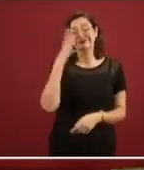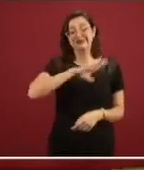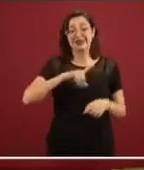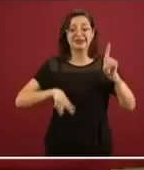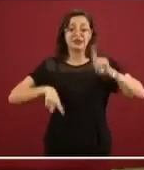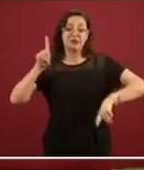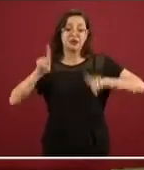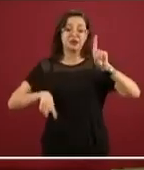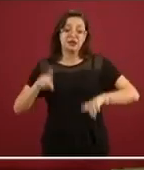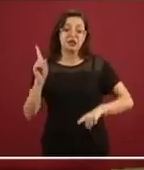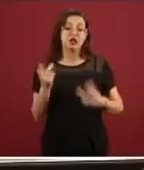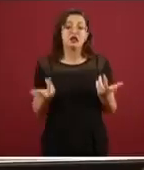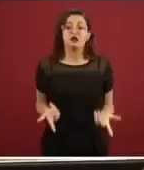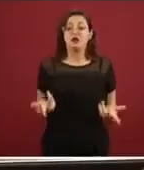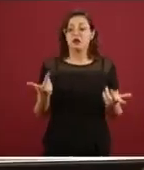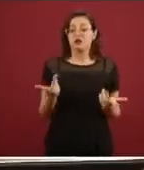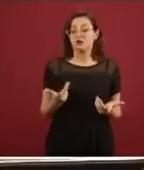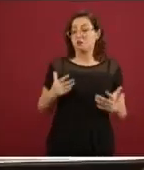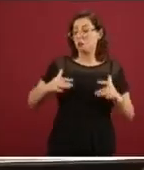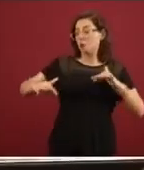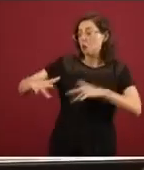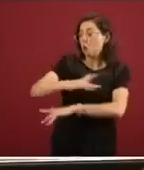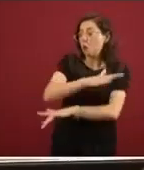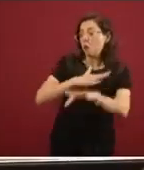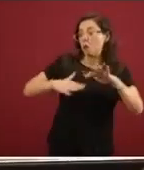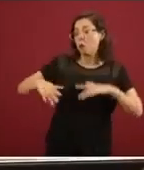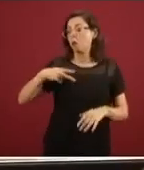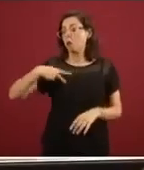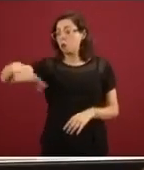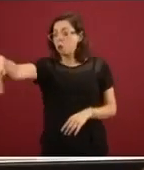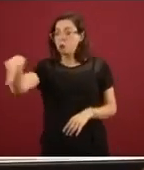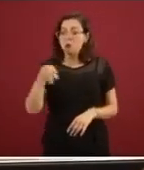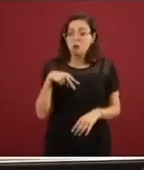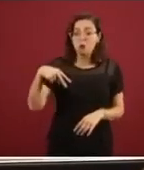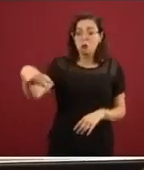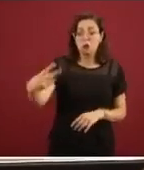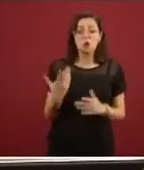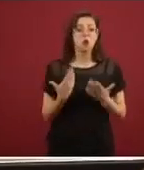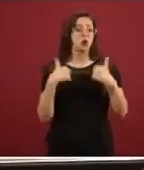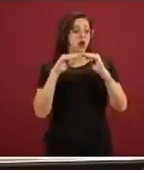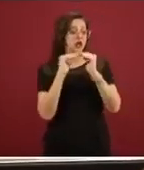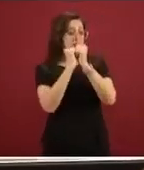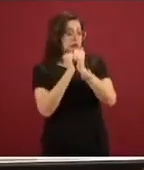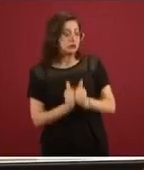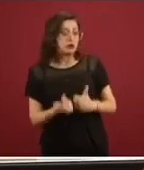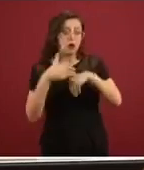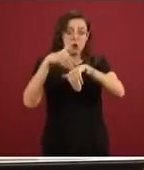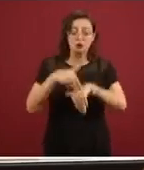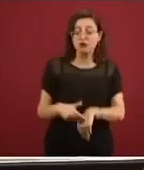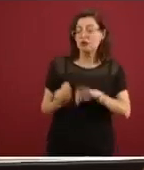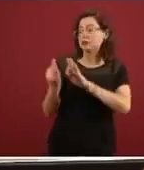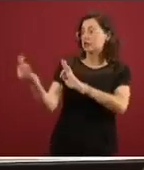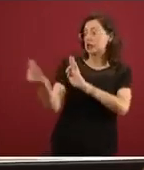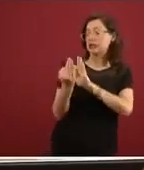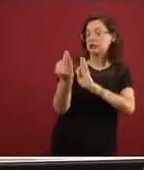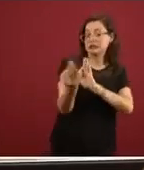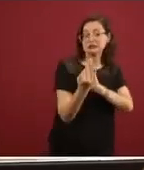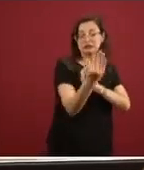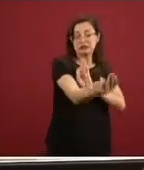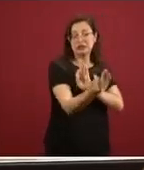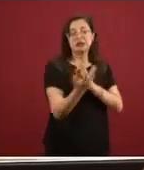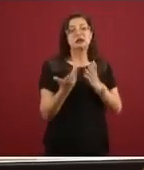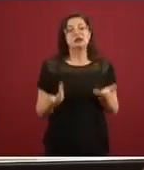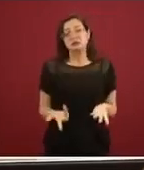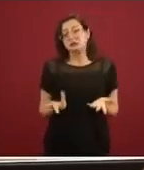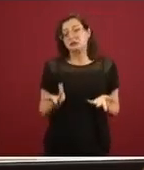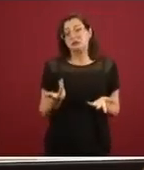qué tan móviles son las poblaciones y qué tanto siguen o no medidas de seguridad sanitaria como el